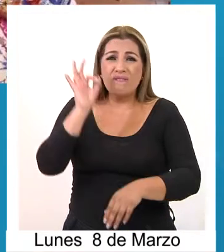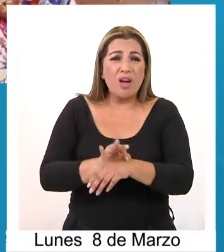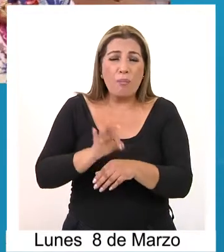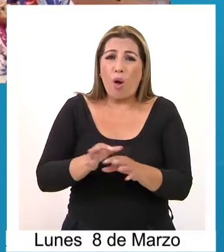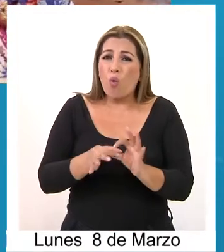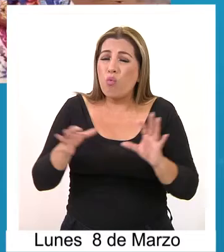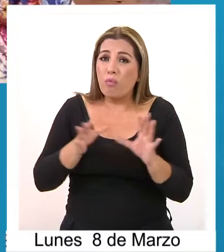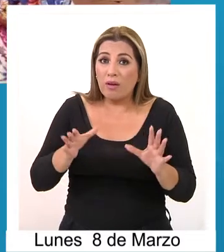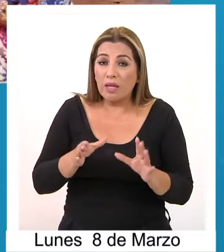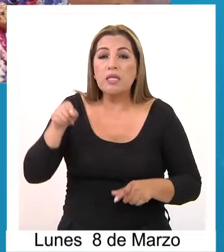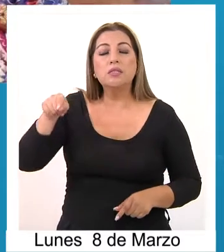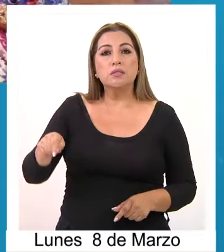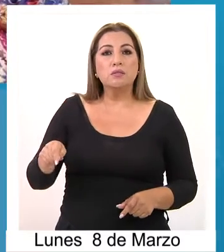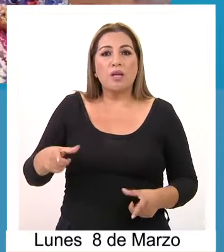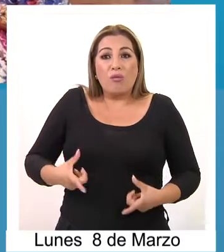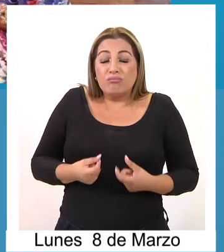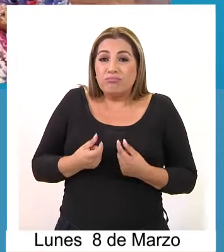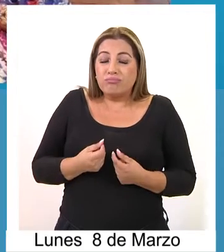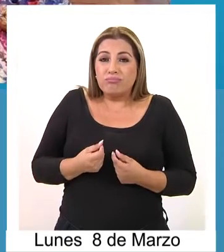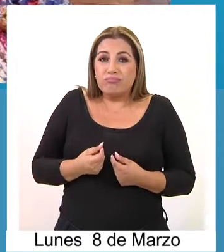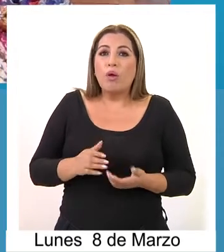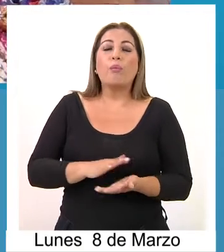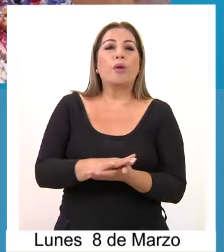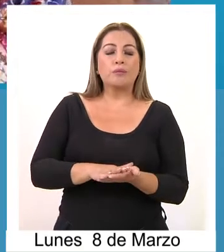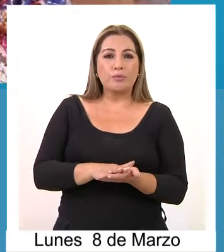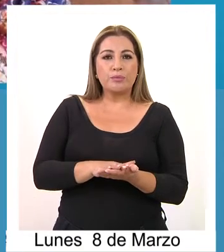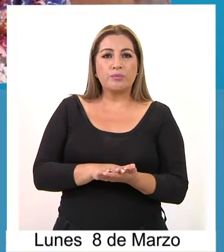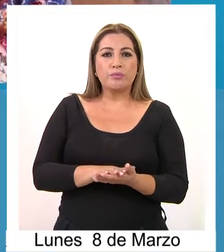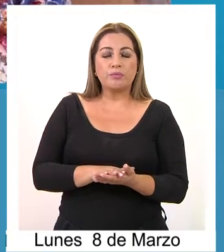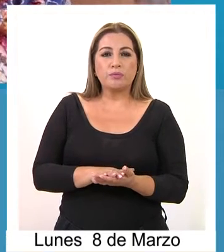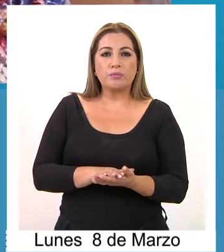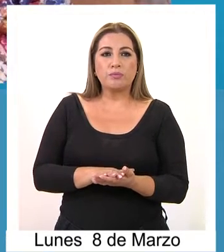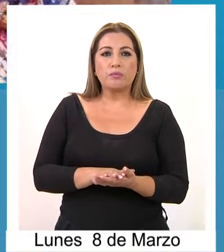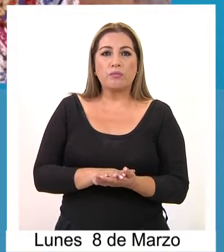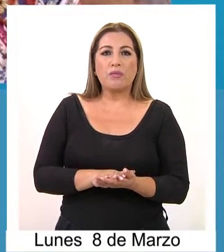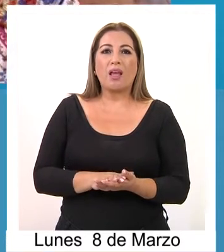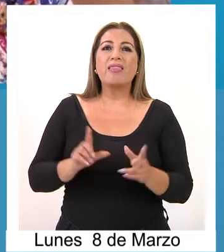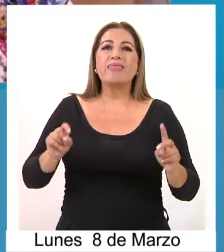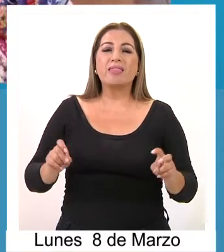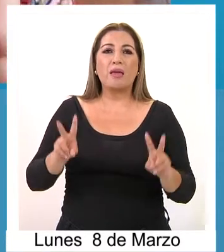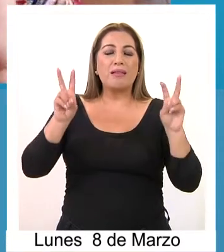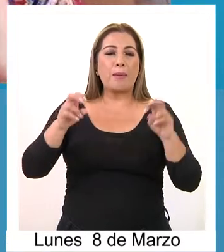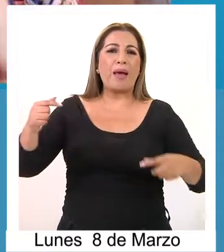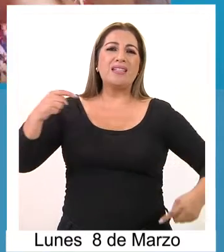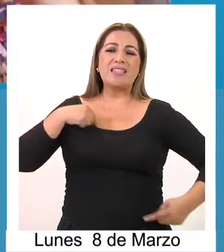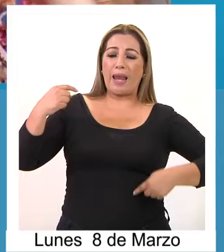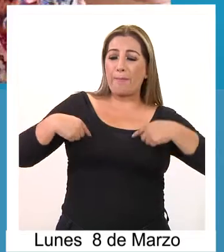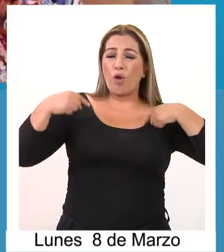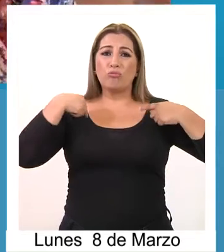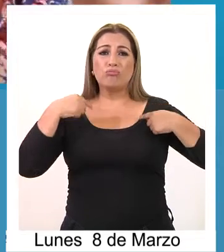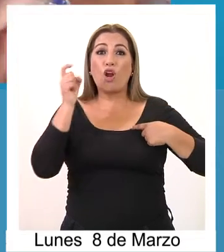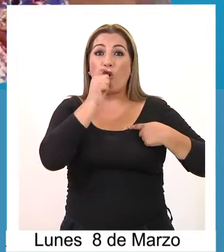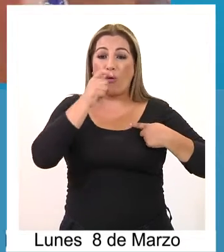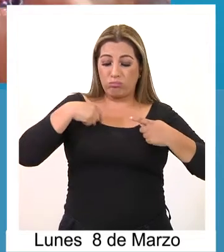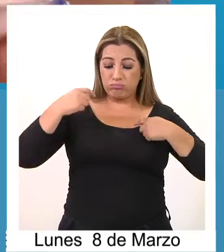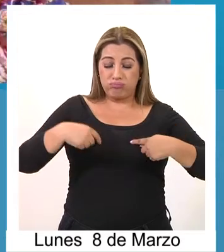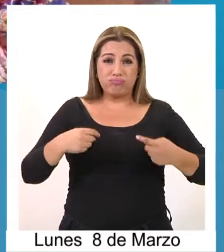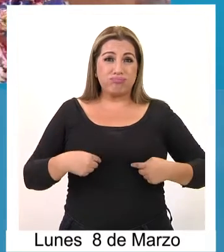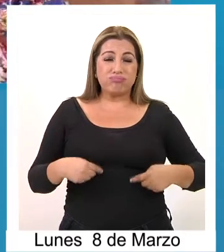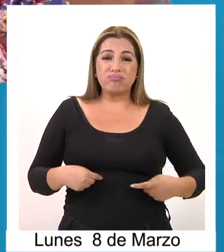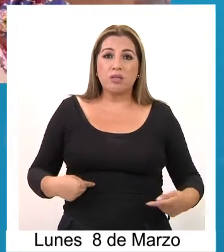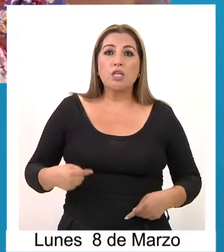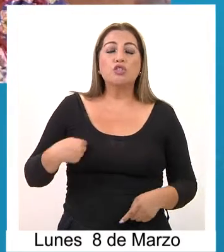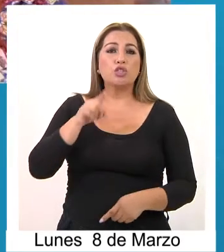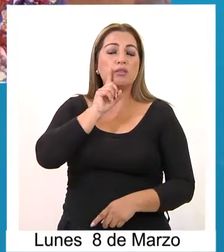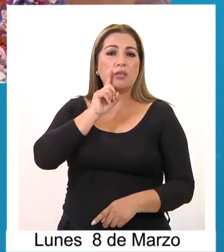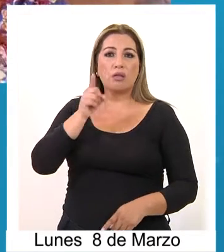Y en ese sentido, si esta entrevista fuera en base, por ejemplo, a un brote de sarampión acotado en el